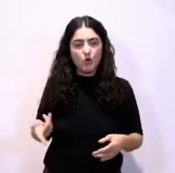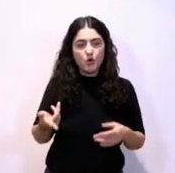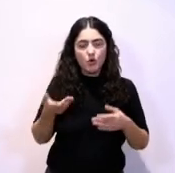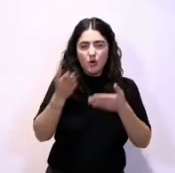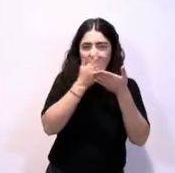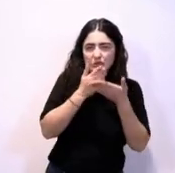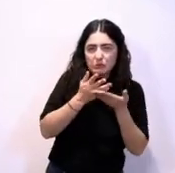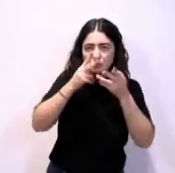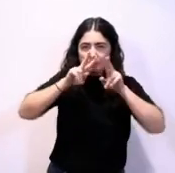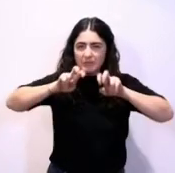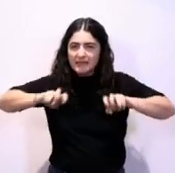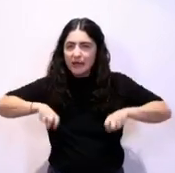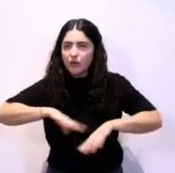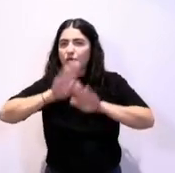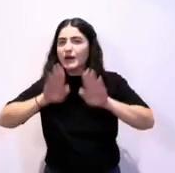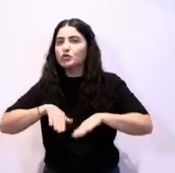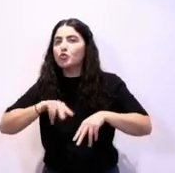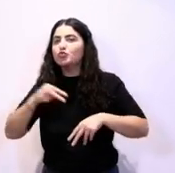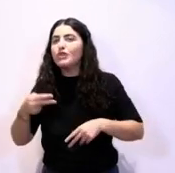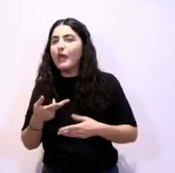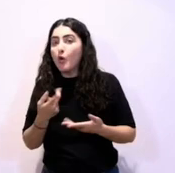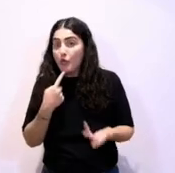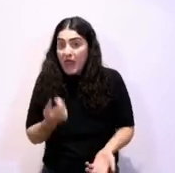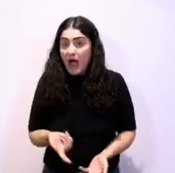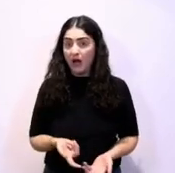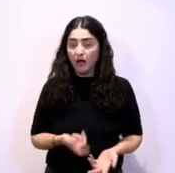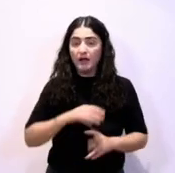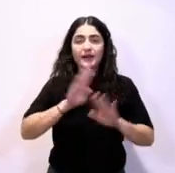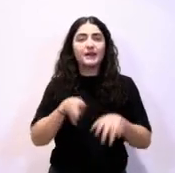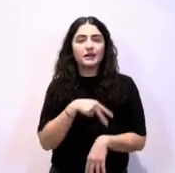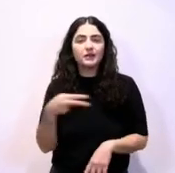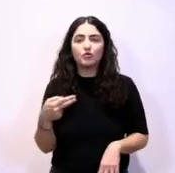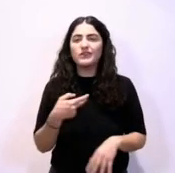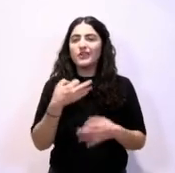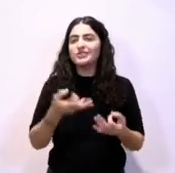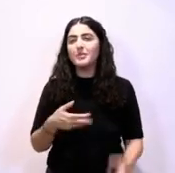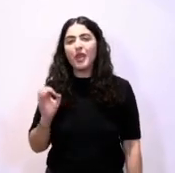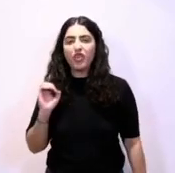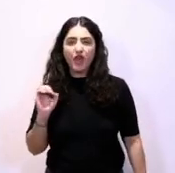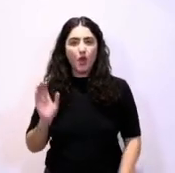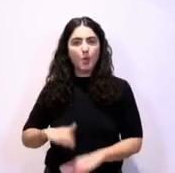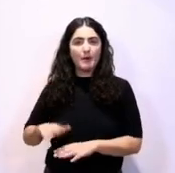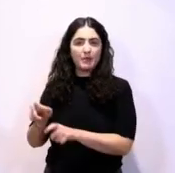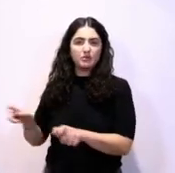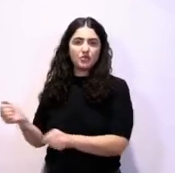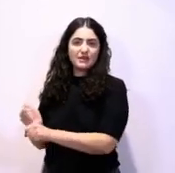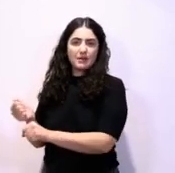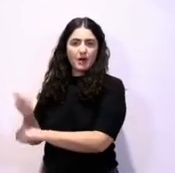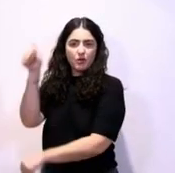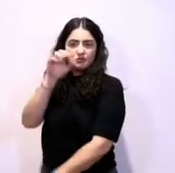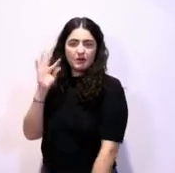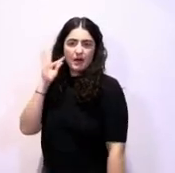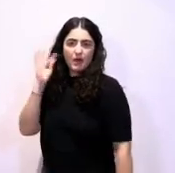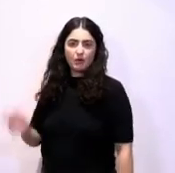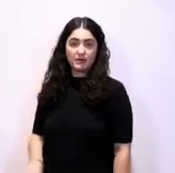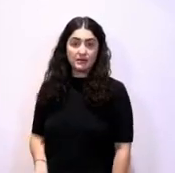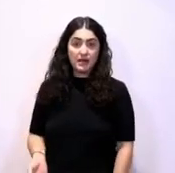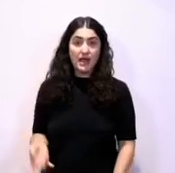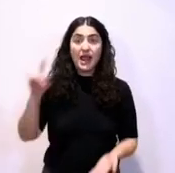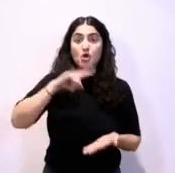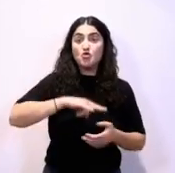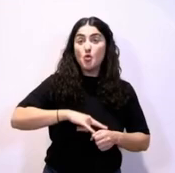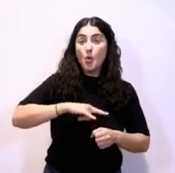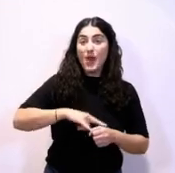esas investigaciones. Se lo digo yo. El resultado siempre es 0 para los trabajadores y trabajadoras. El lunes vienen ustedes a